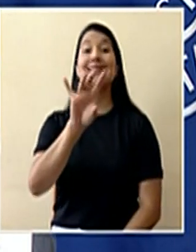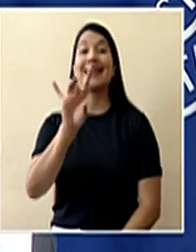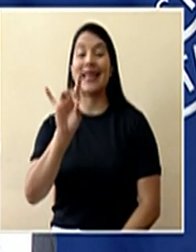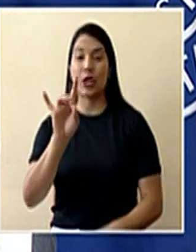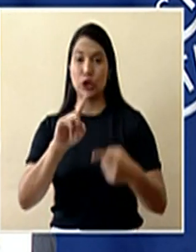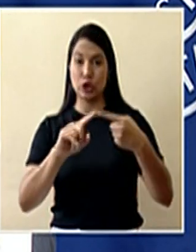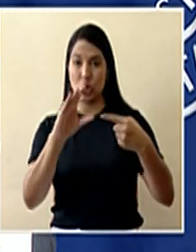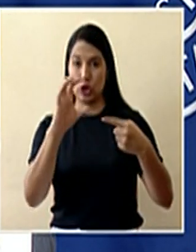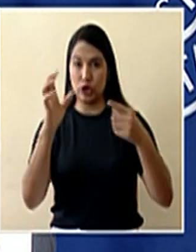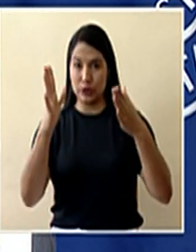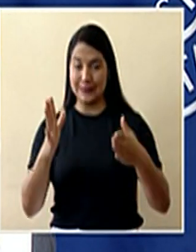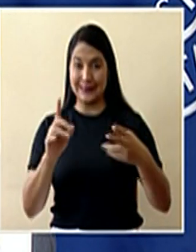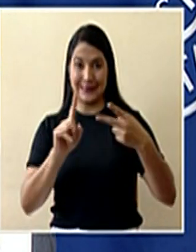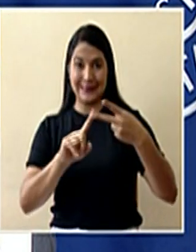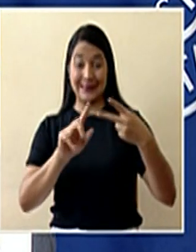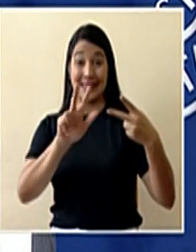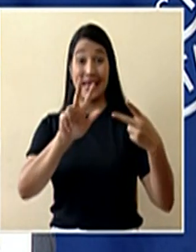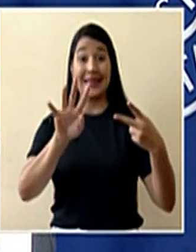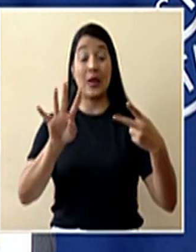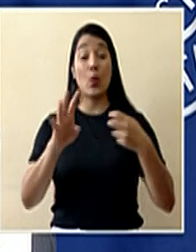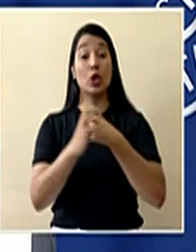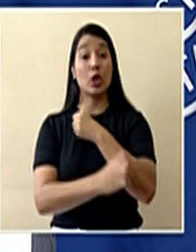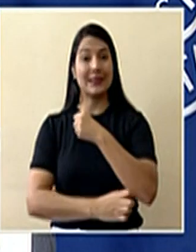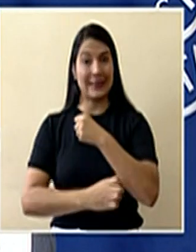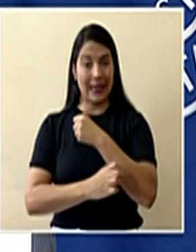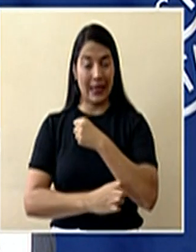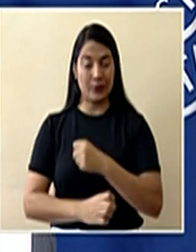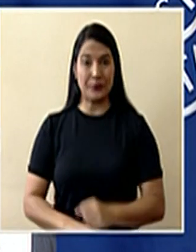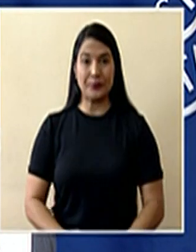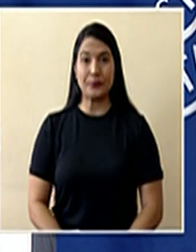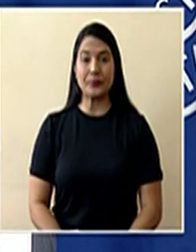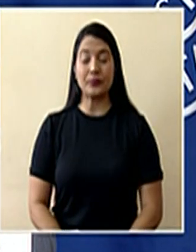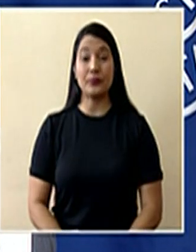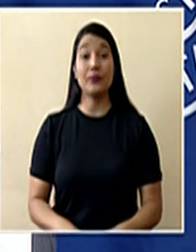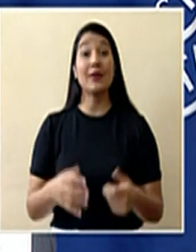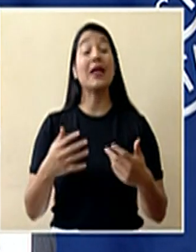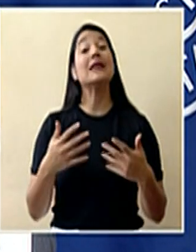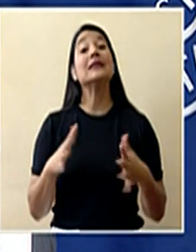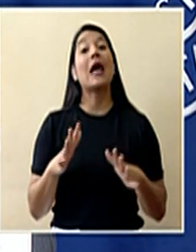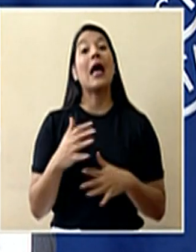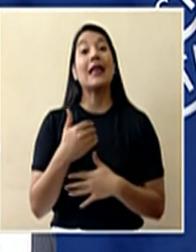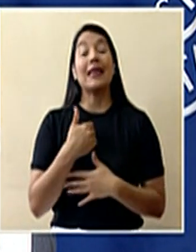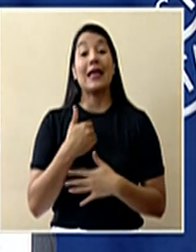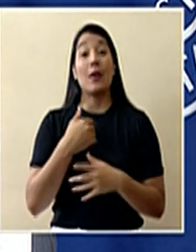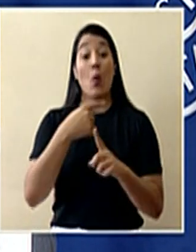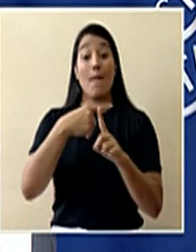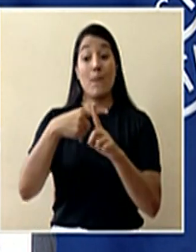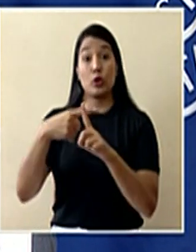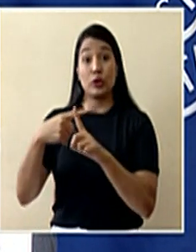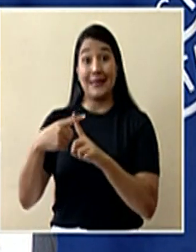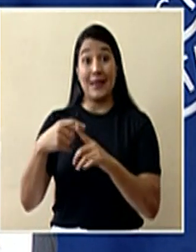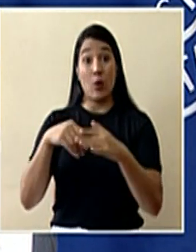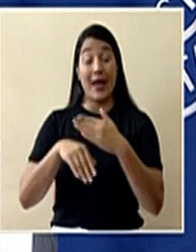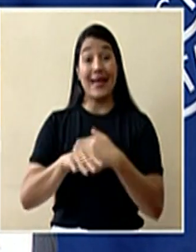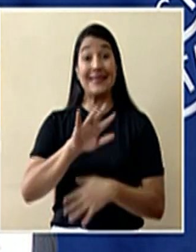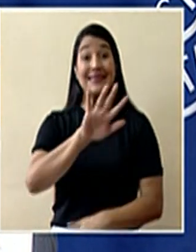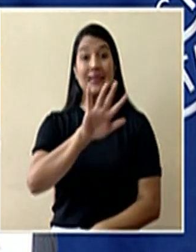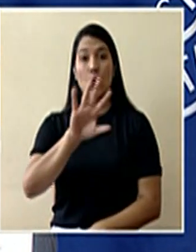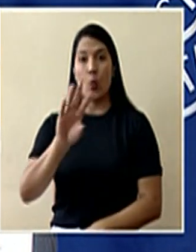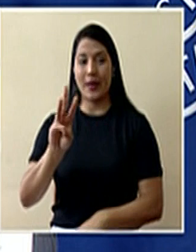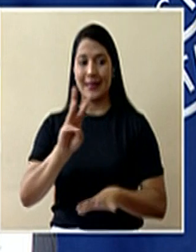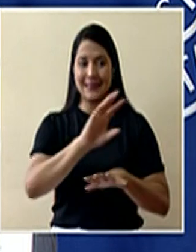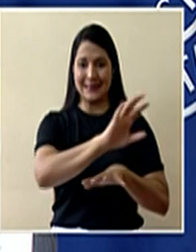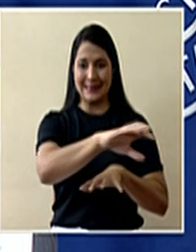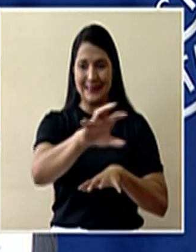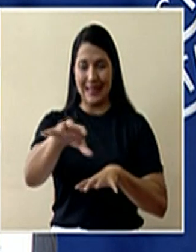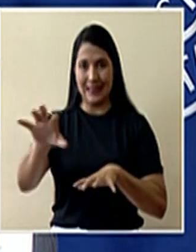son costarricenses y 34 extranjeros. En total tenemos positivos en 56 cantones en